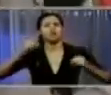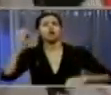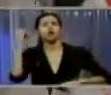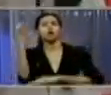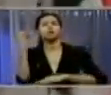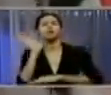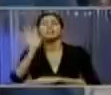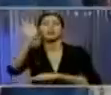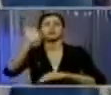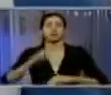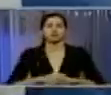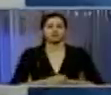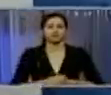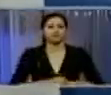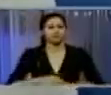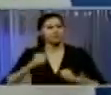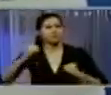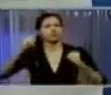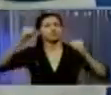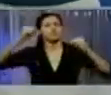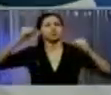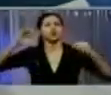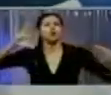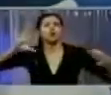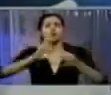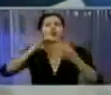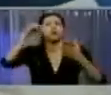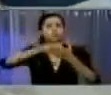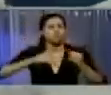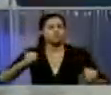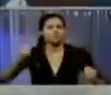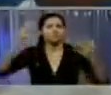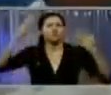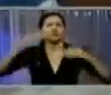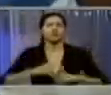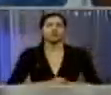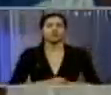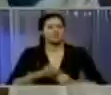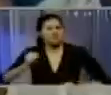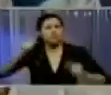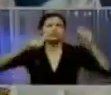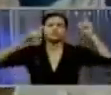Patria! ¡Que viva la unión y la lucha! ¡Que viva Chávez!